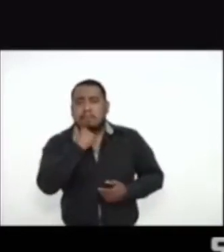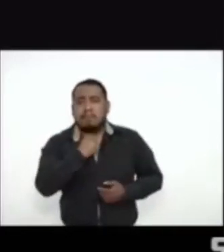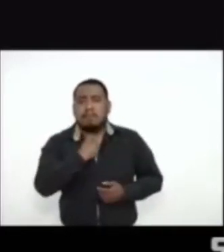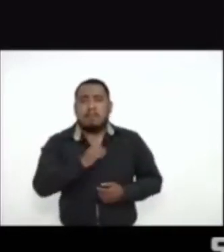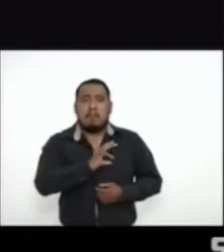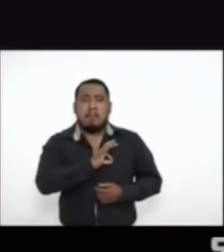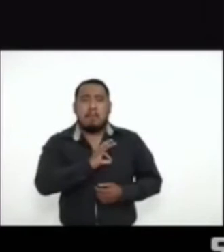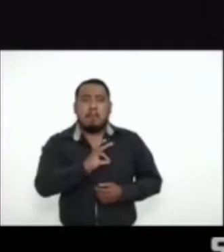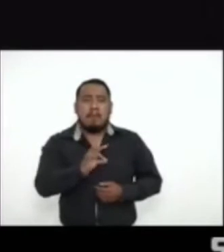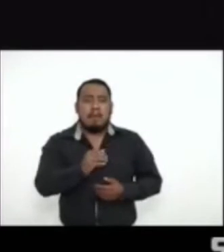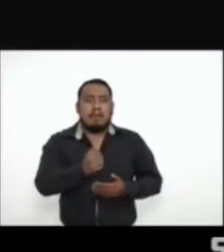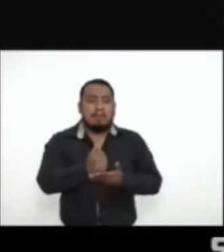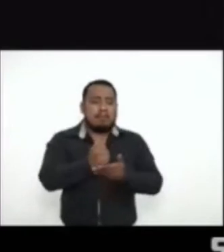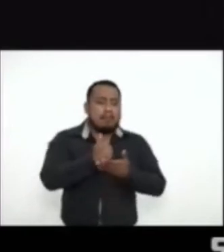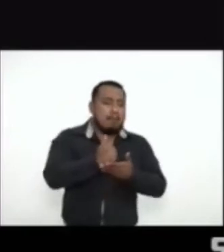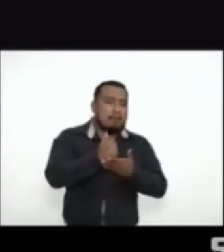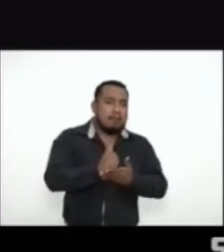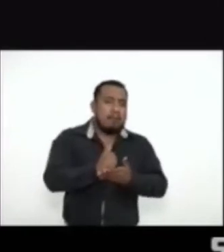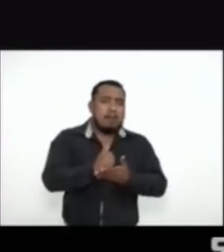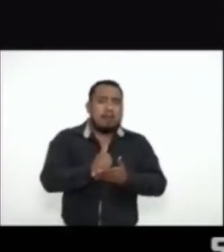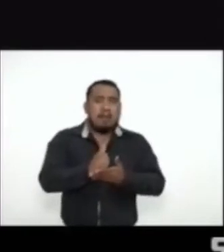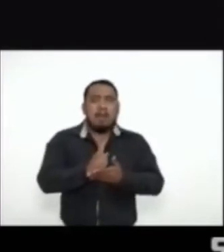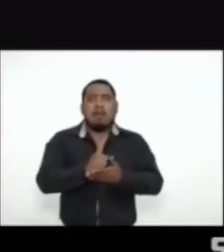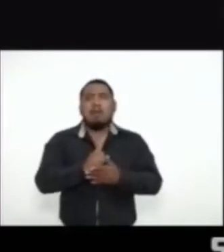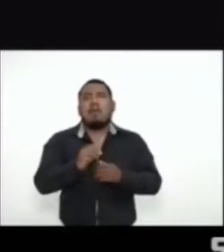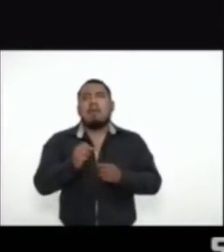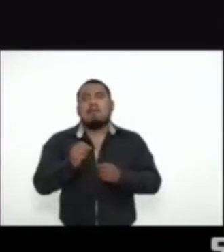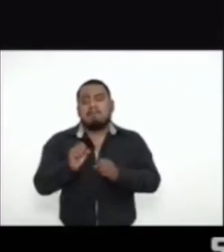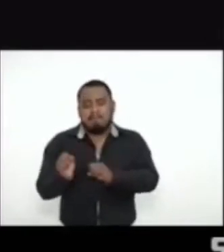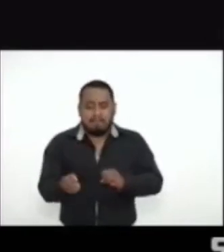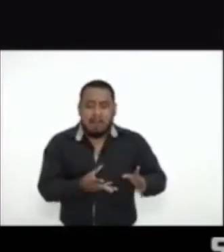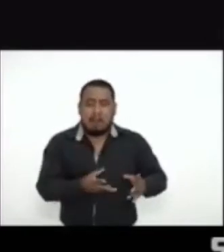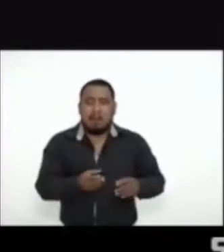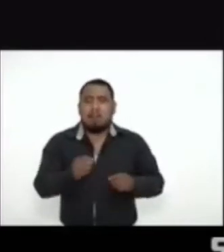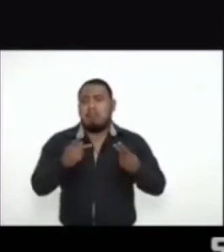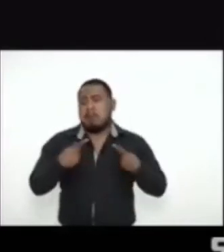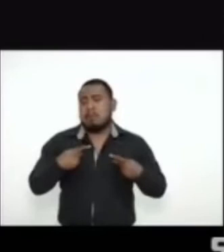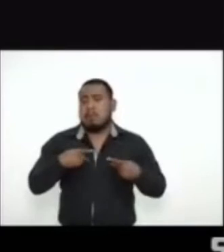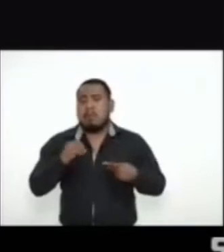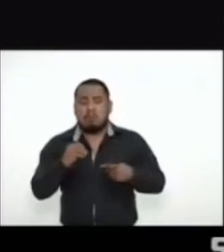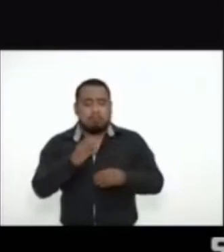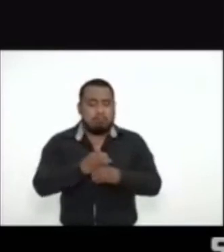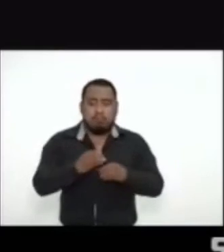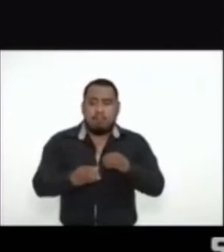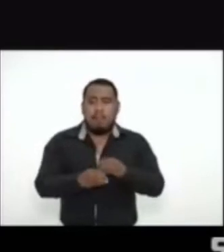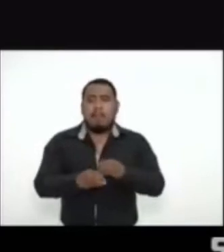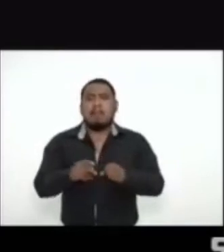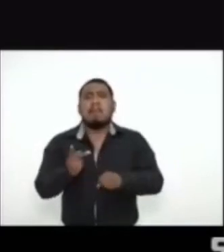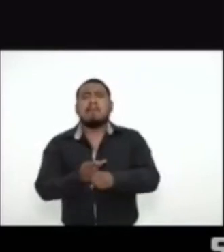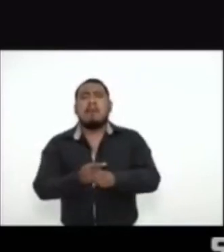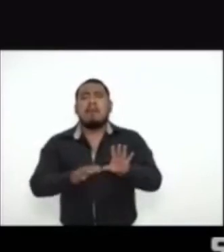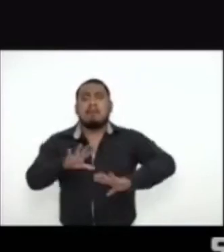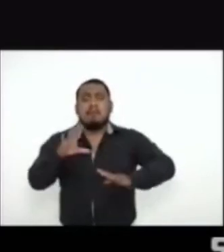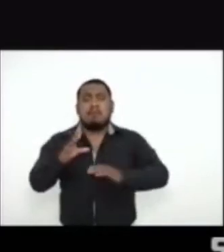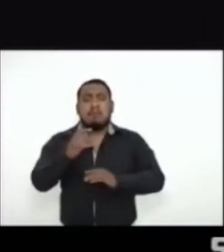es podernos ayudar a soportar la pérdida de algo o de alguien, ¿no? ¿Y qué pasa? Cuando estamos tristes no